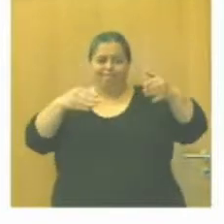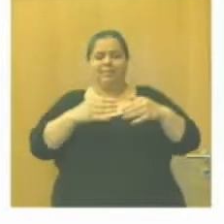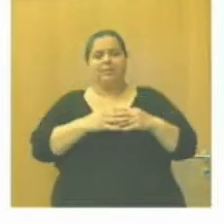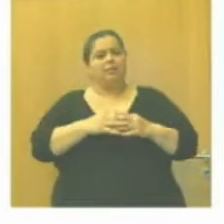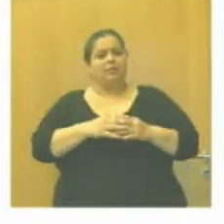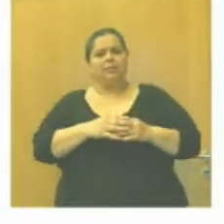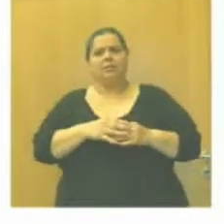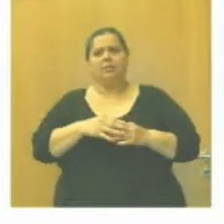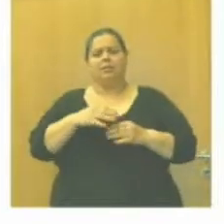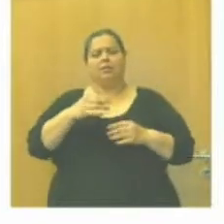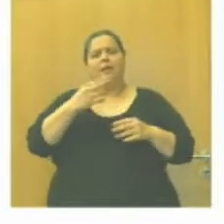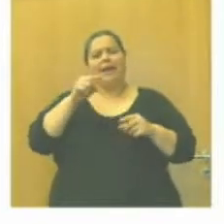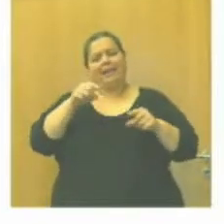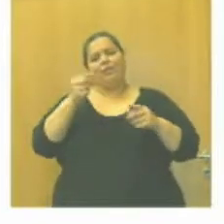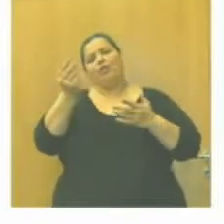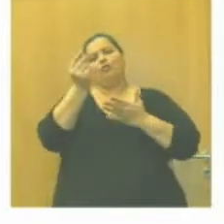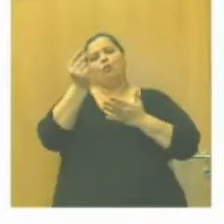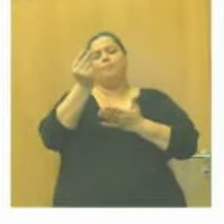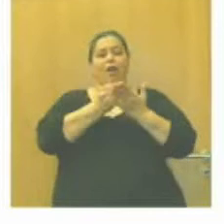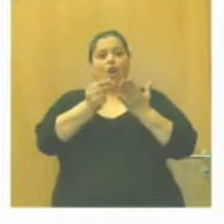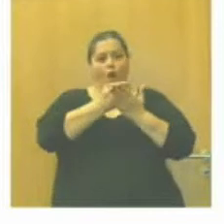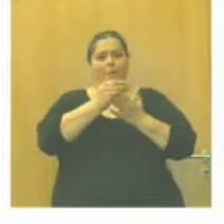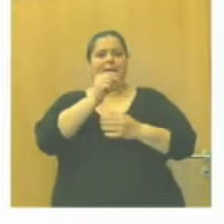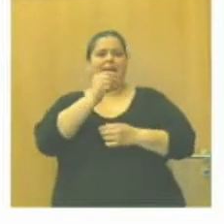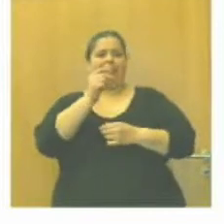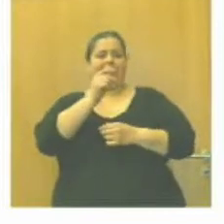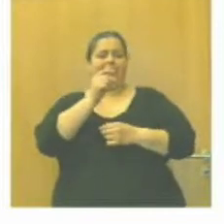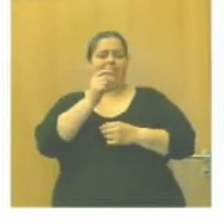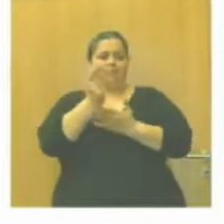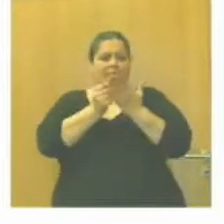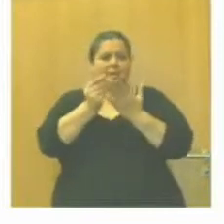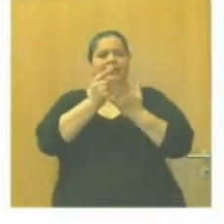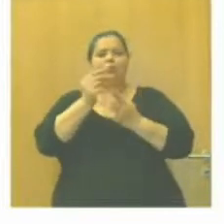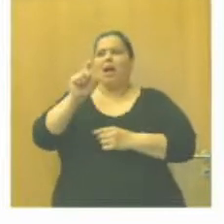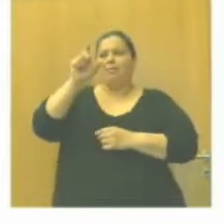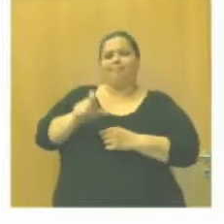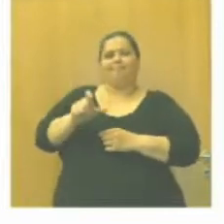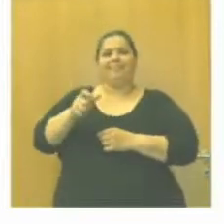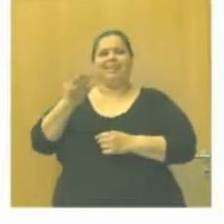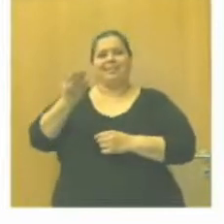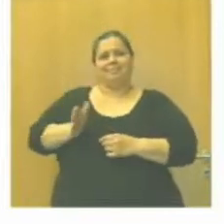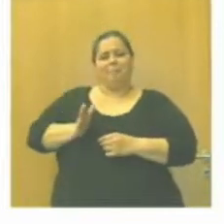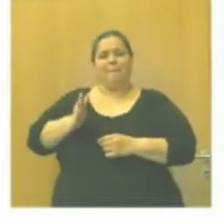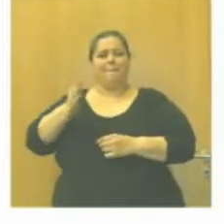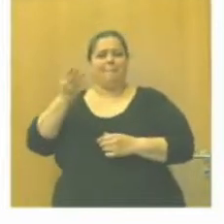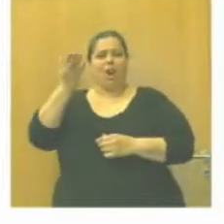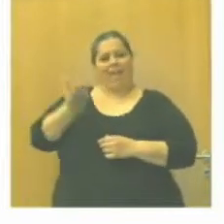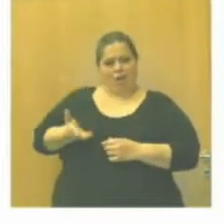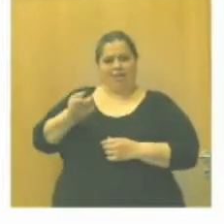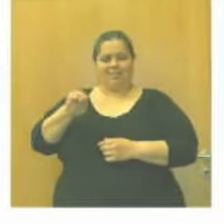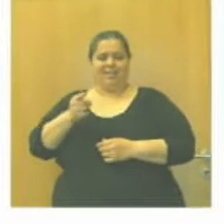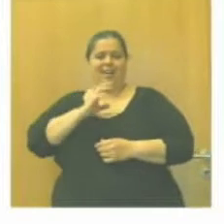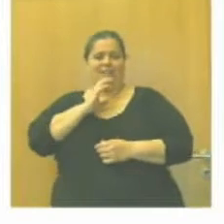y Amigos. Es una serie de cómics con May, que es la protagonista de estos cómics, y una